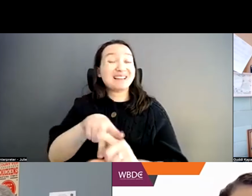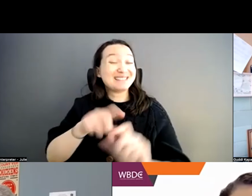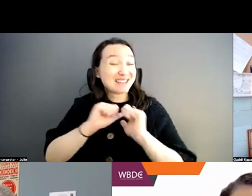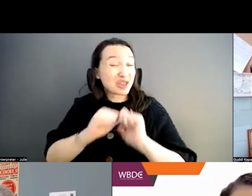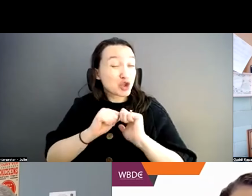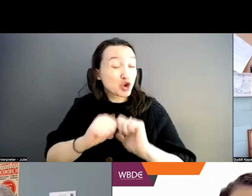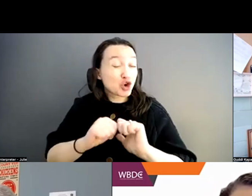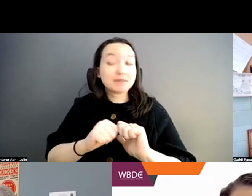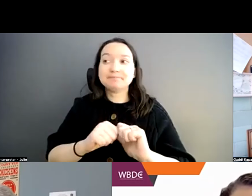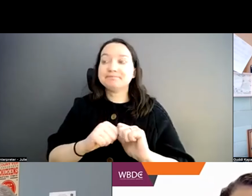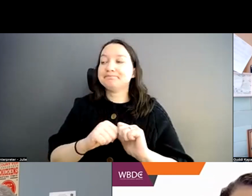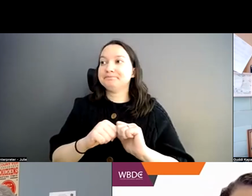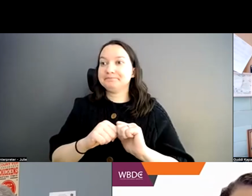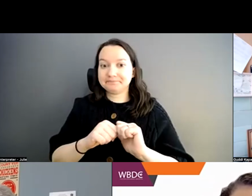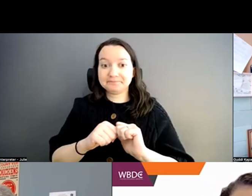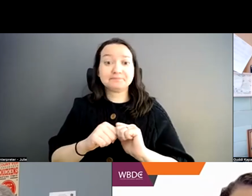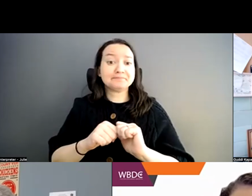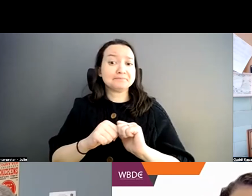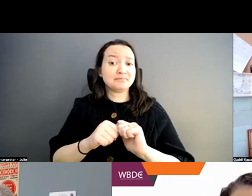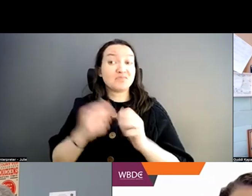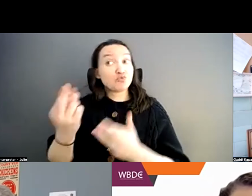apoyo colaborativo.